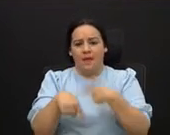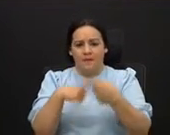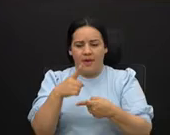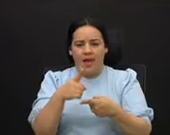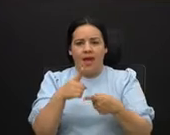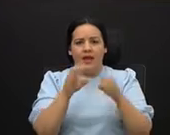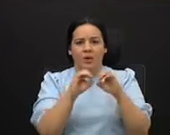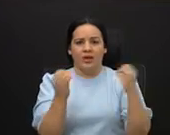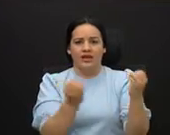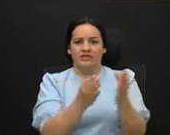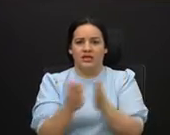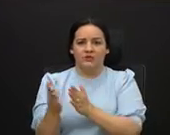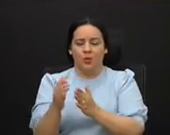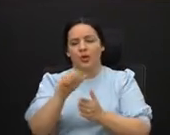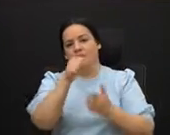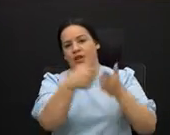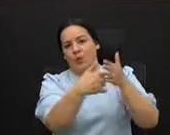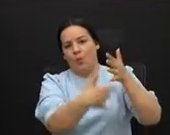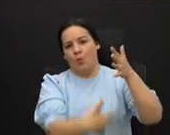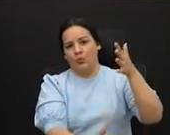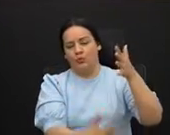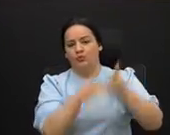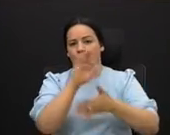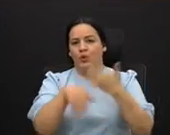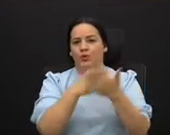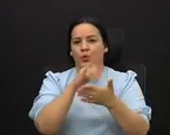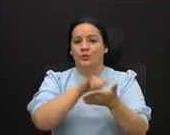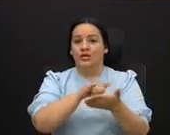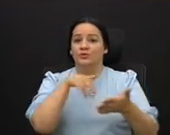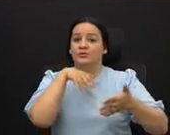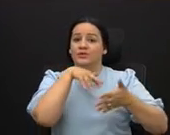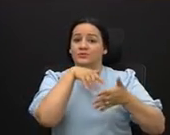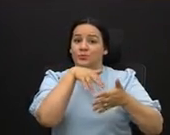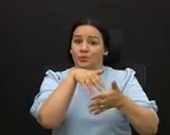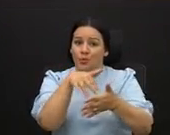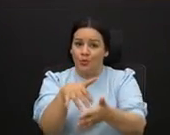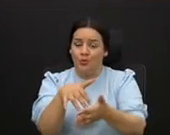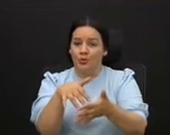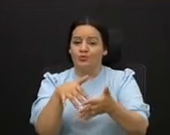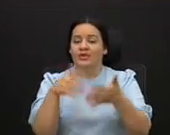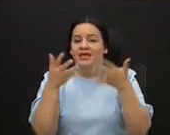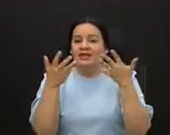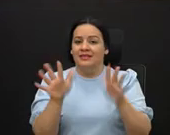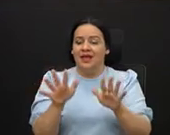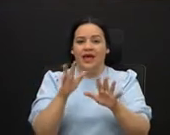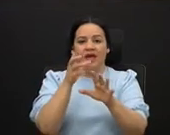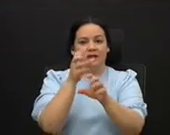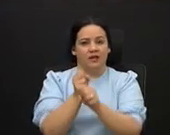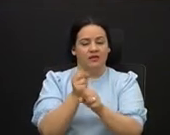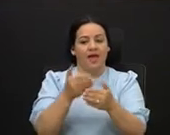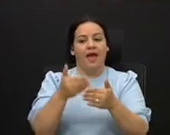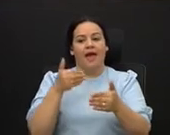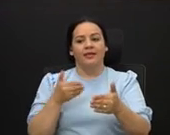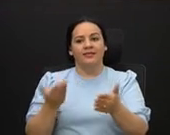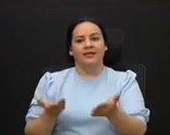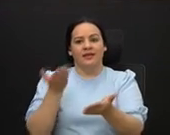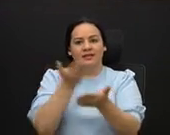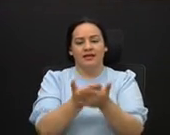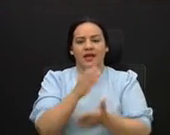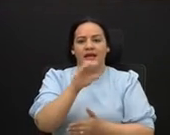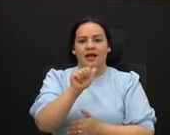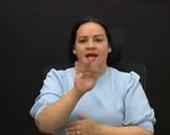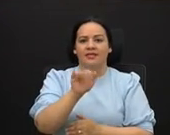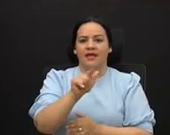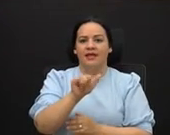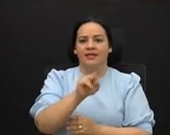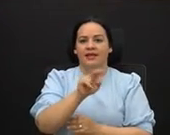entre otros. Y todos estos estudios, una vez más, realizados antes de la llegada de doña